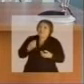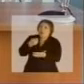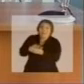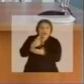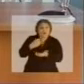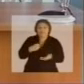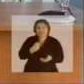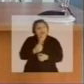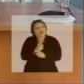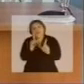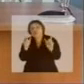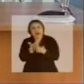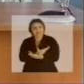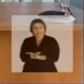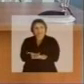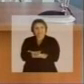tanto